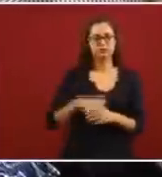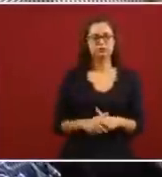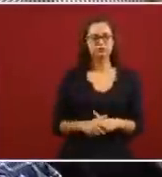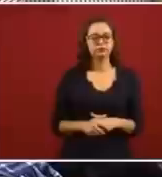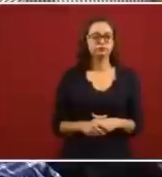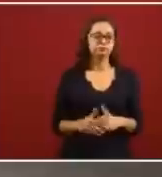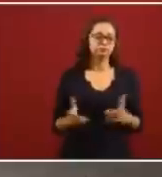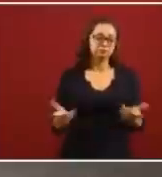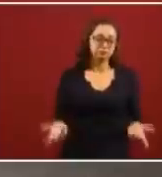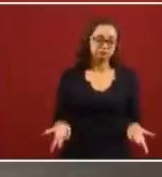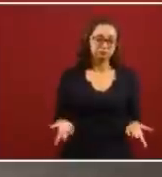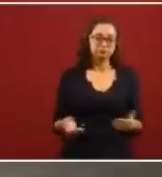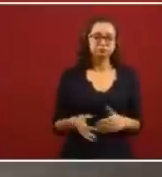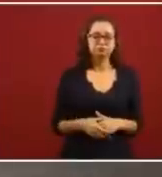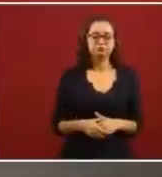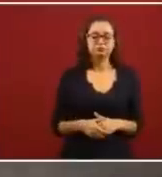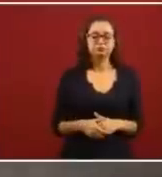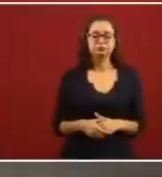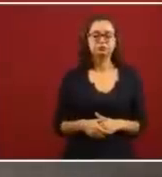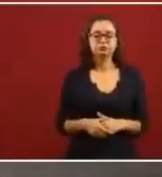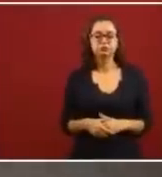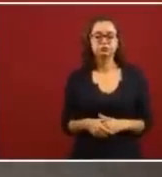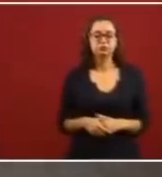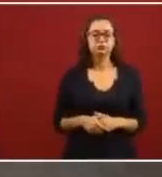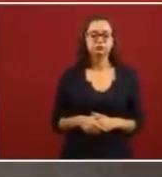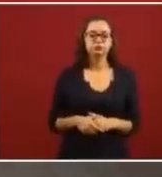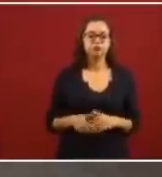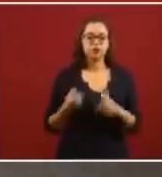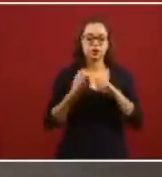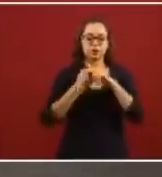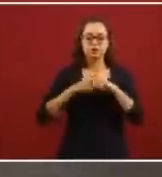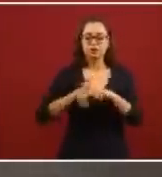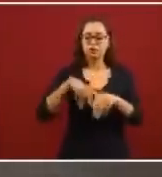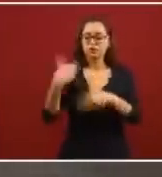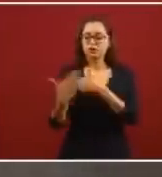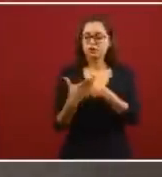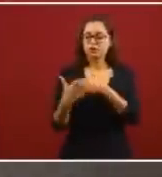Entonces, empezamos en Putla,